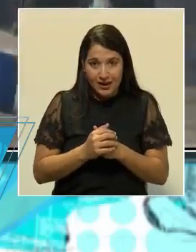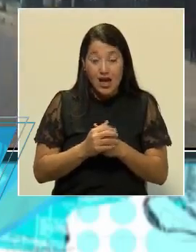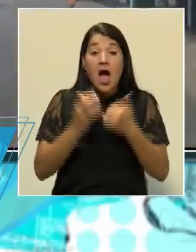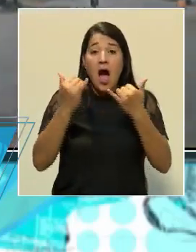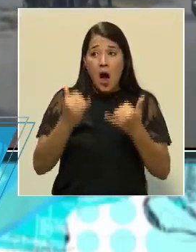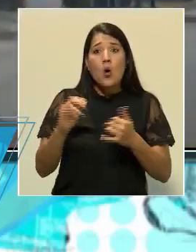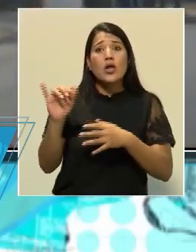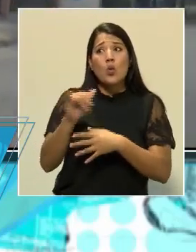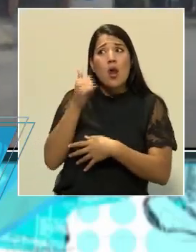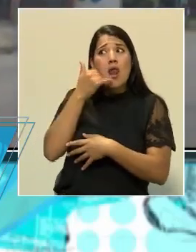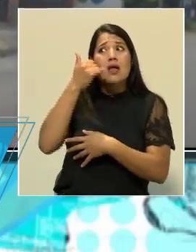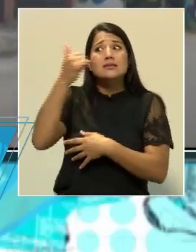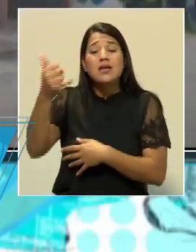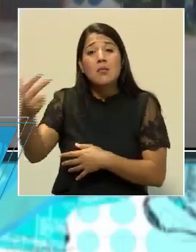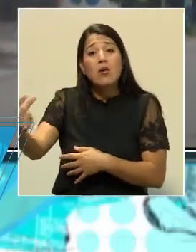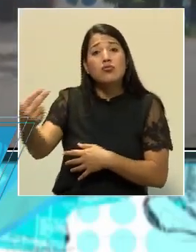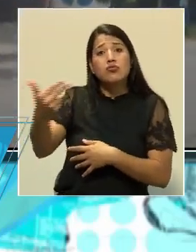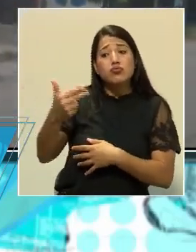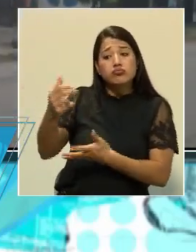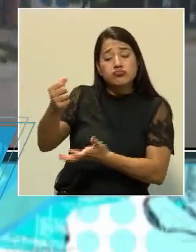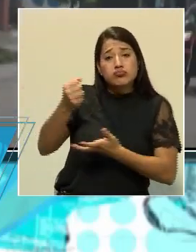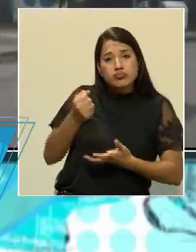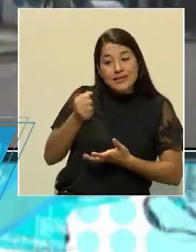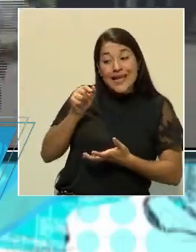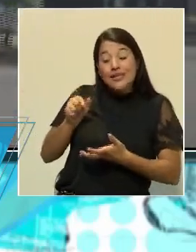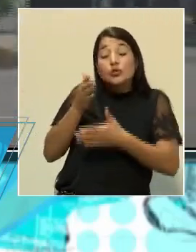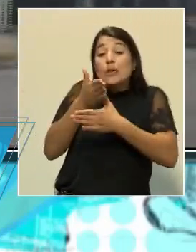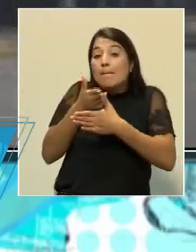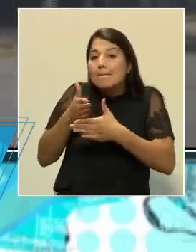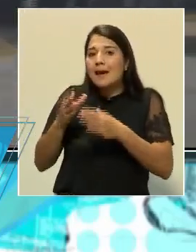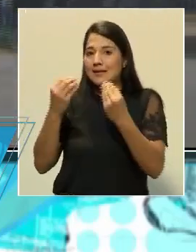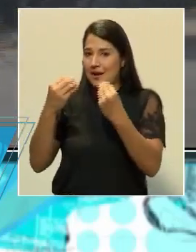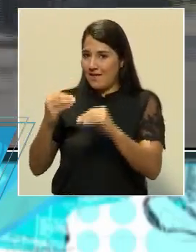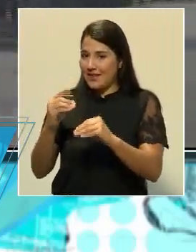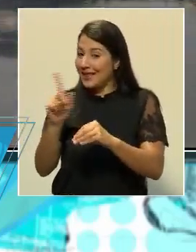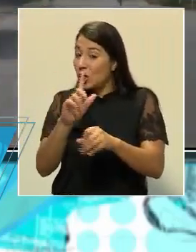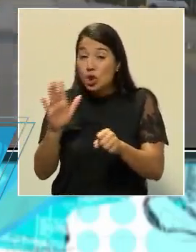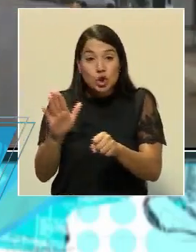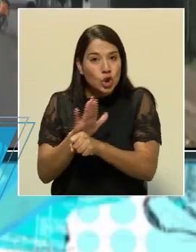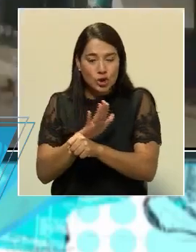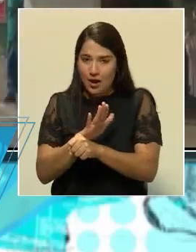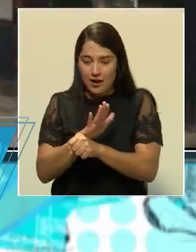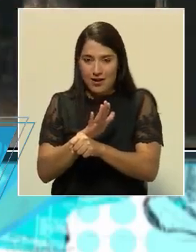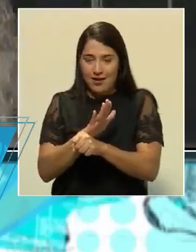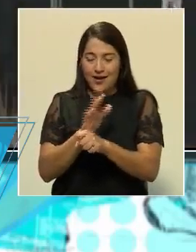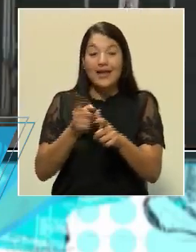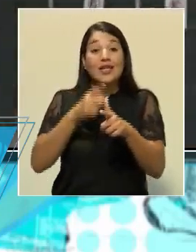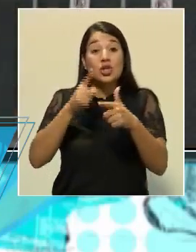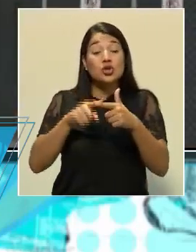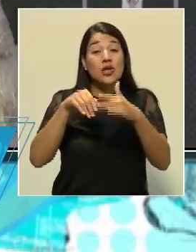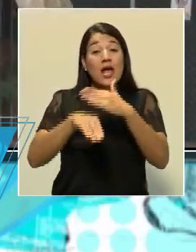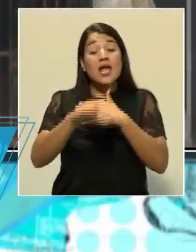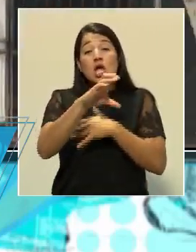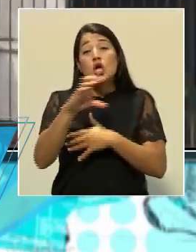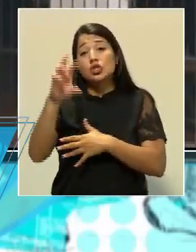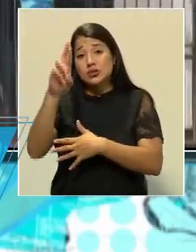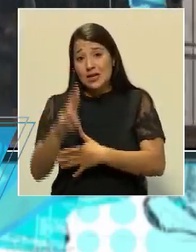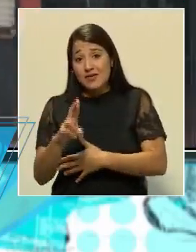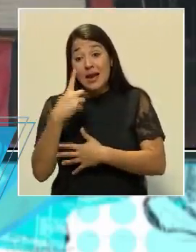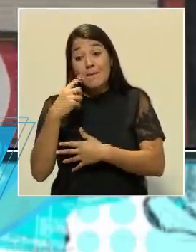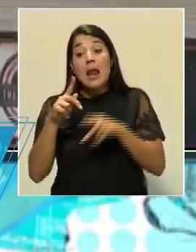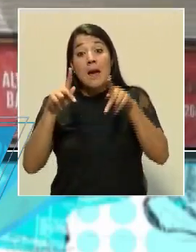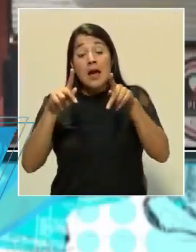un porcentaje de las ventas, no el total de las ventas de la compañía. Entonces, en Costa Rica, más o menos, para los que